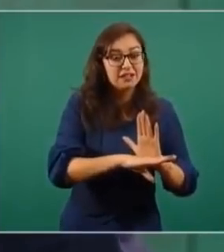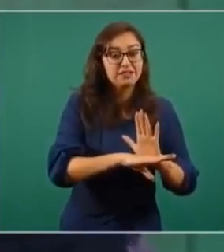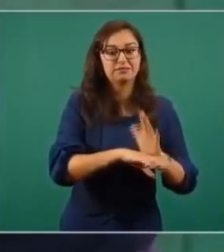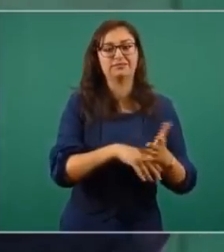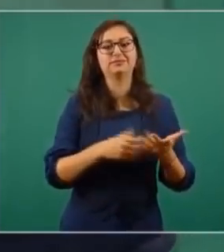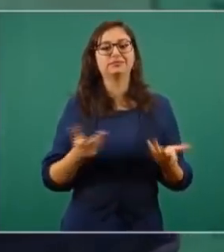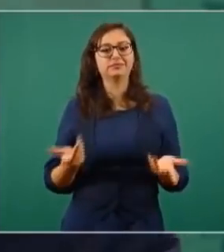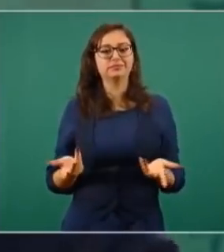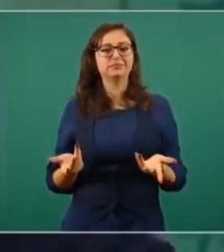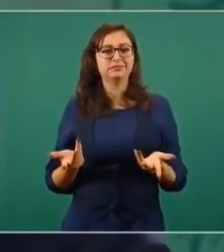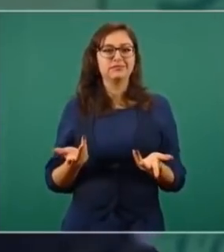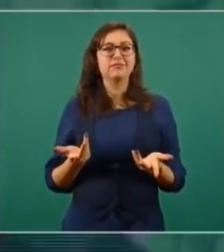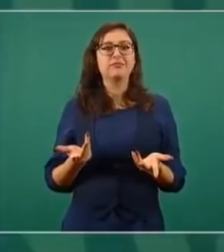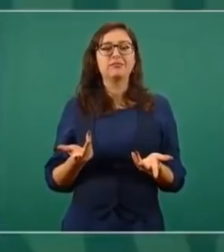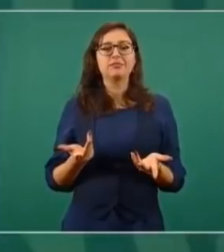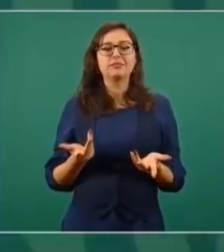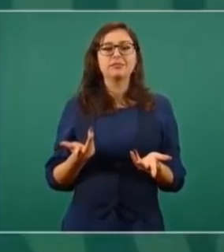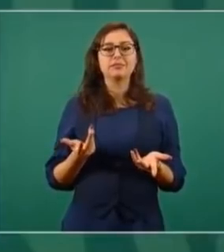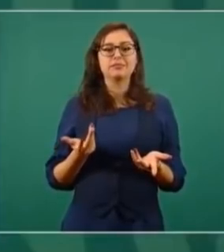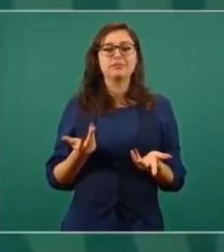Entonces,